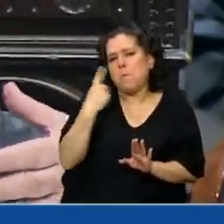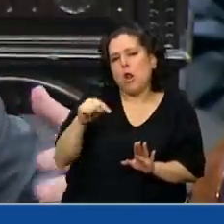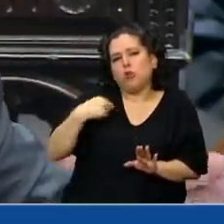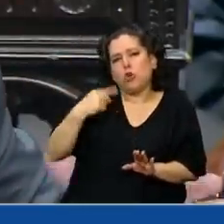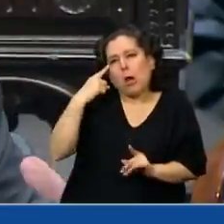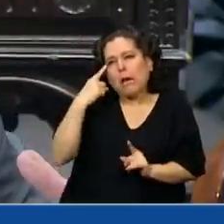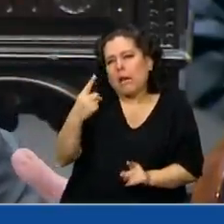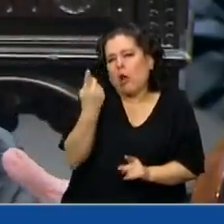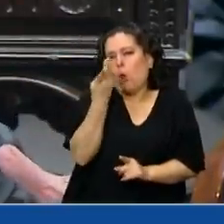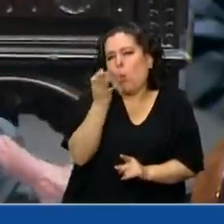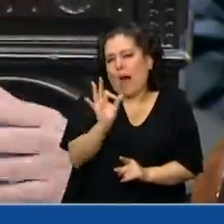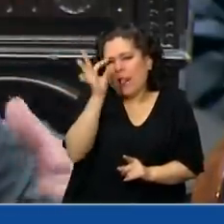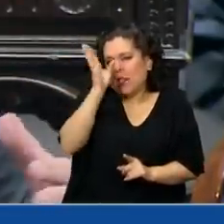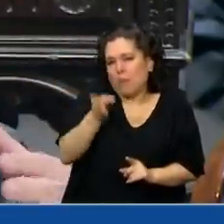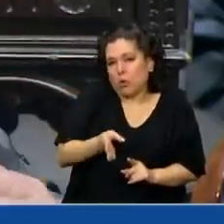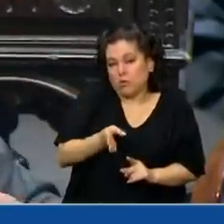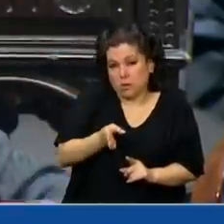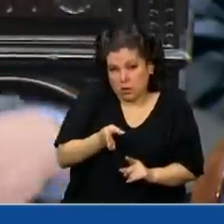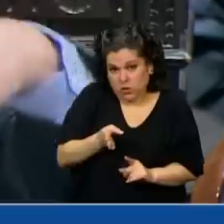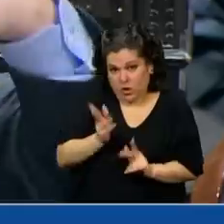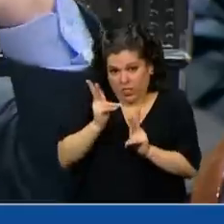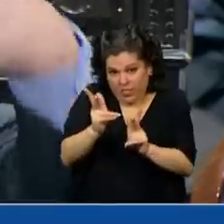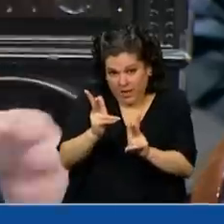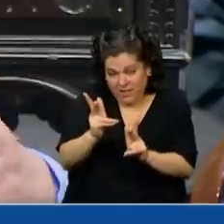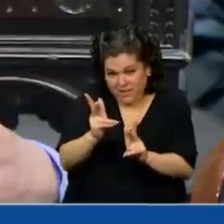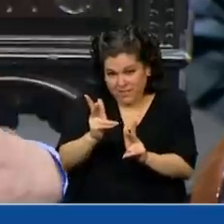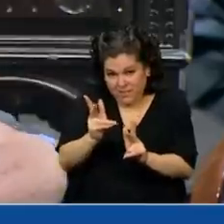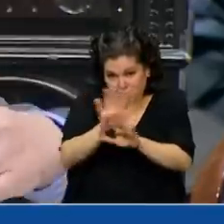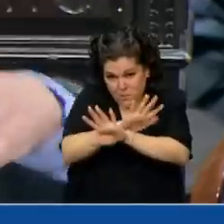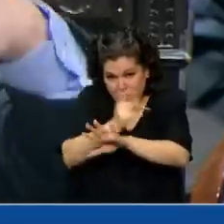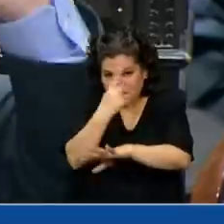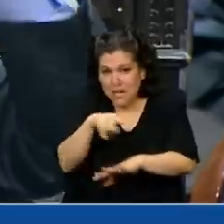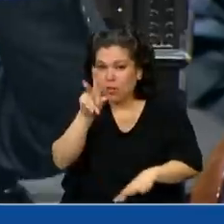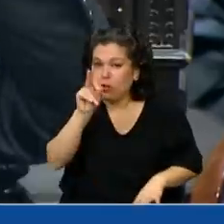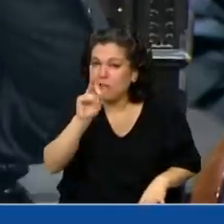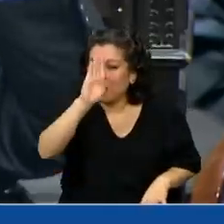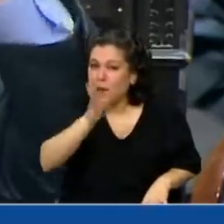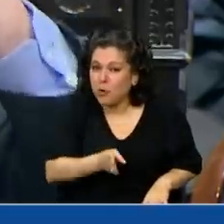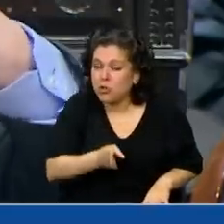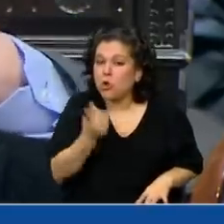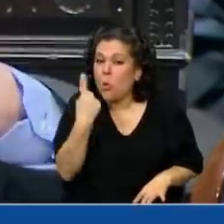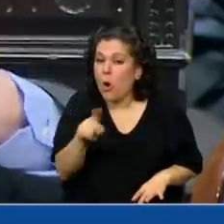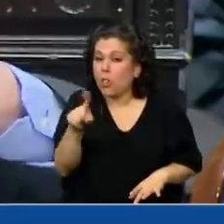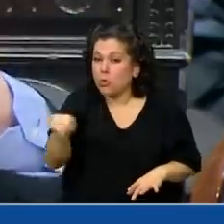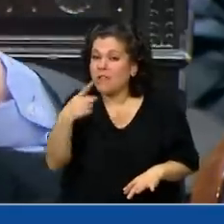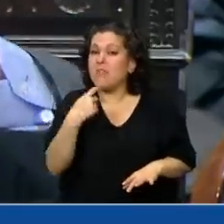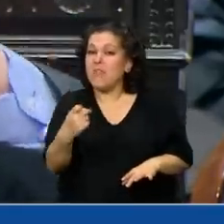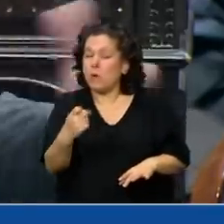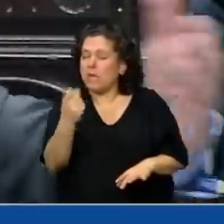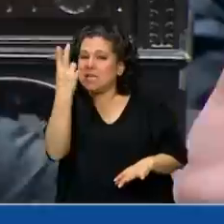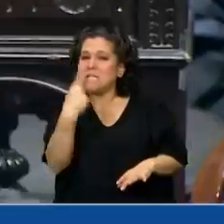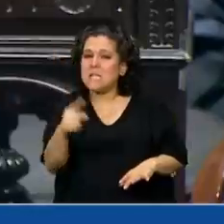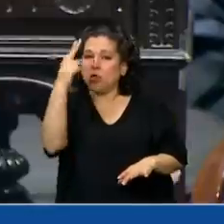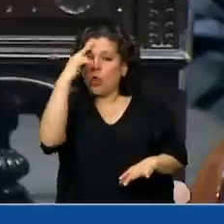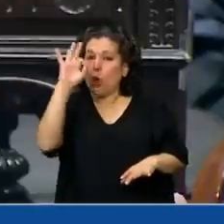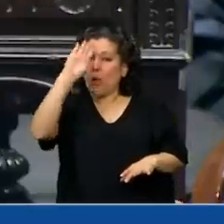del 40. Muchachos, está en el 130 y cuando se den cuenta la van a clavar en el